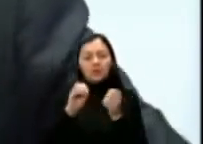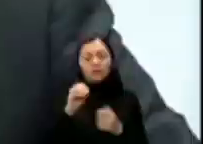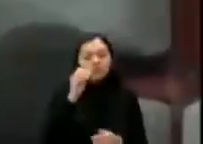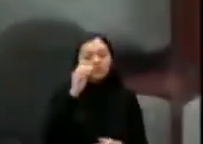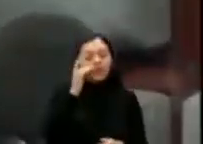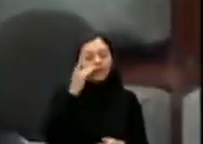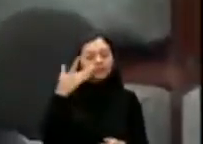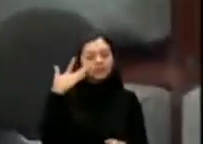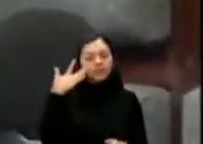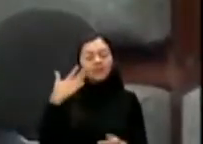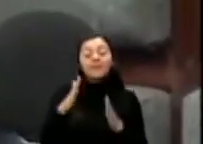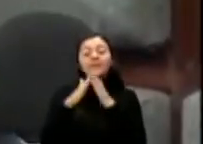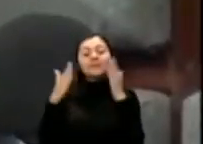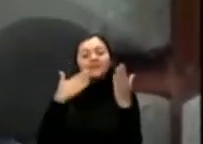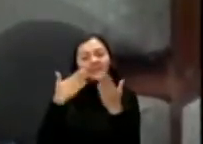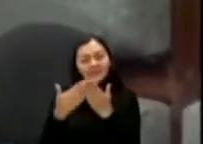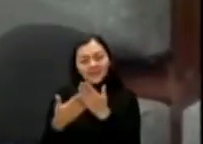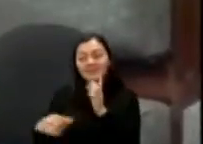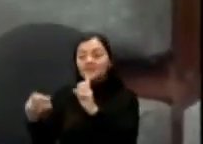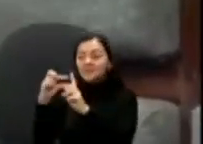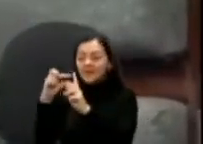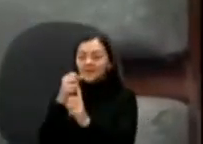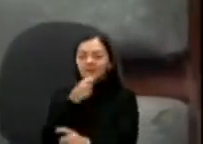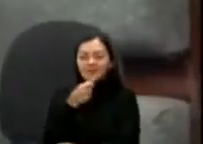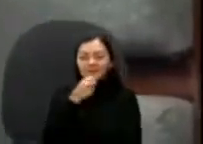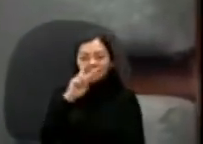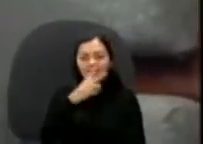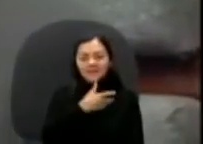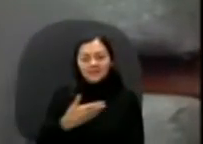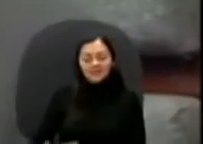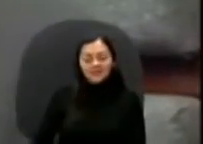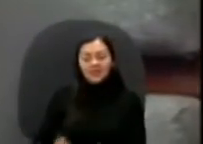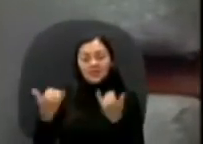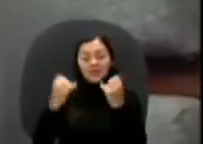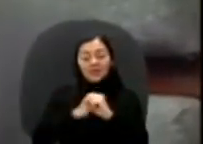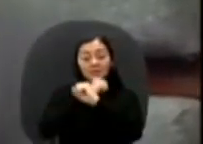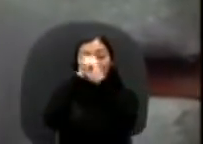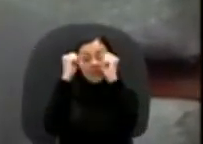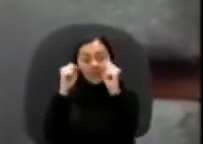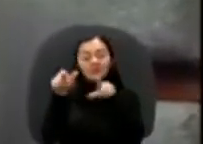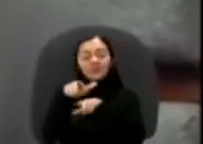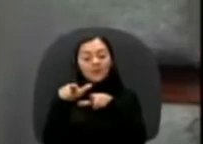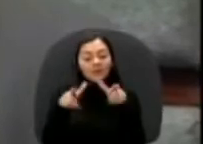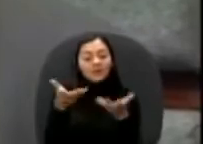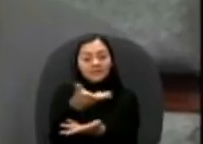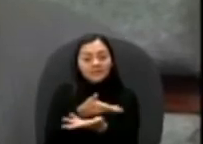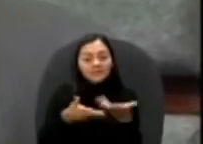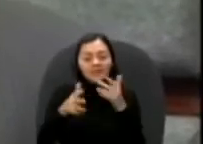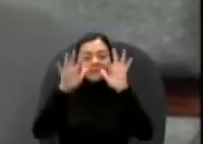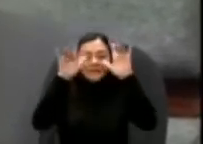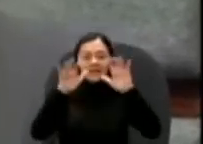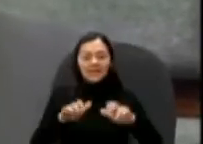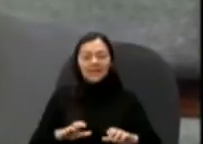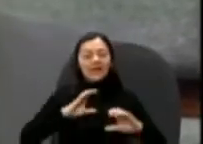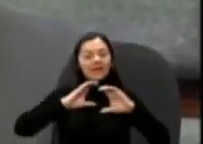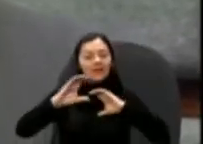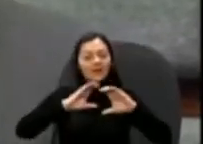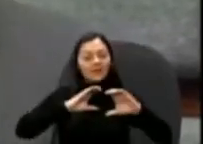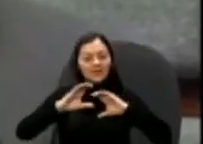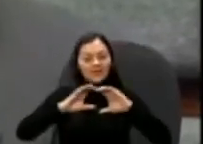muchísimas gracias ha sido la palabra del señor vicepresidente esta mañana en un espacio de interés público de la secretaría nacional